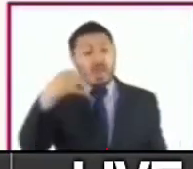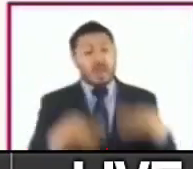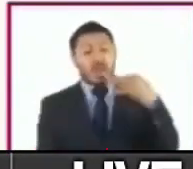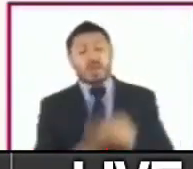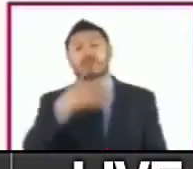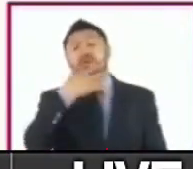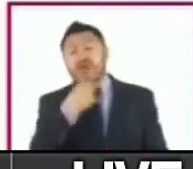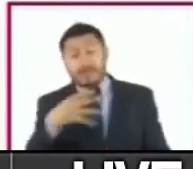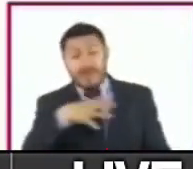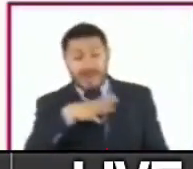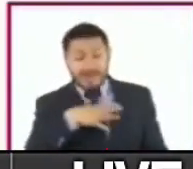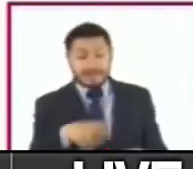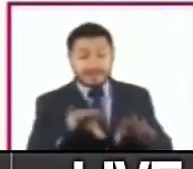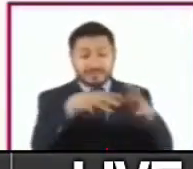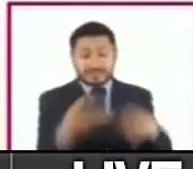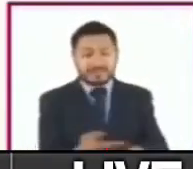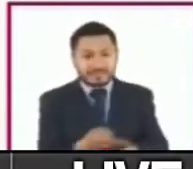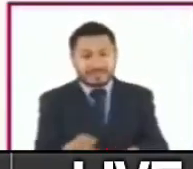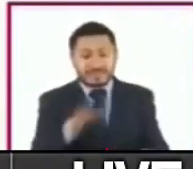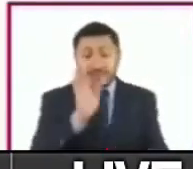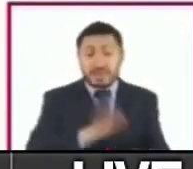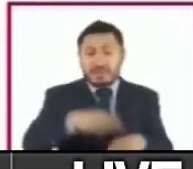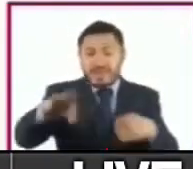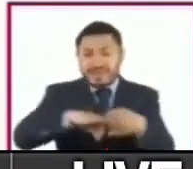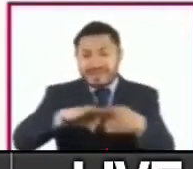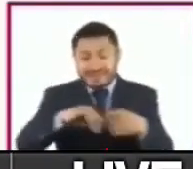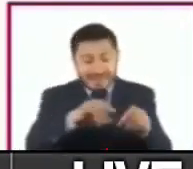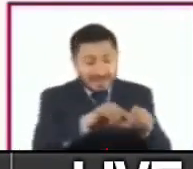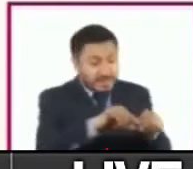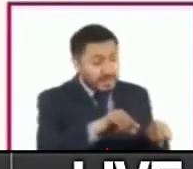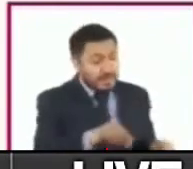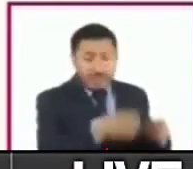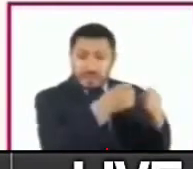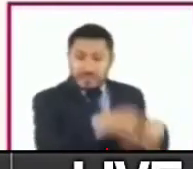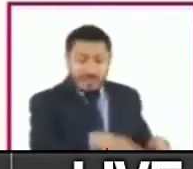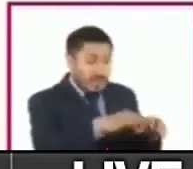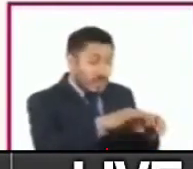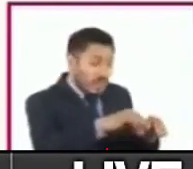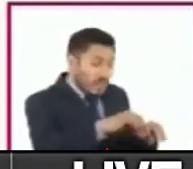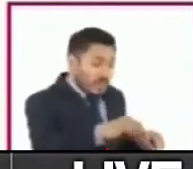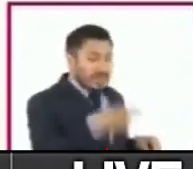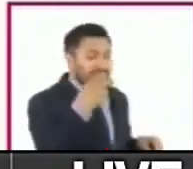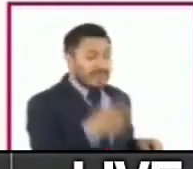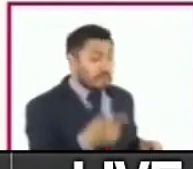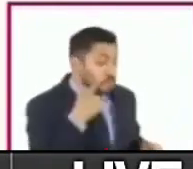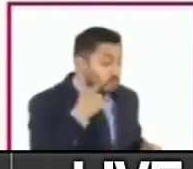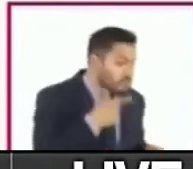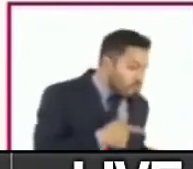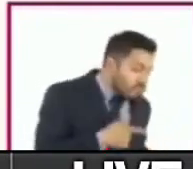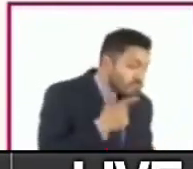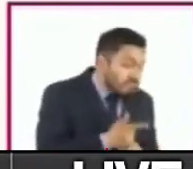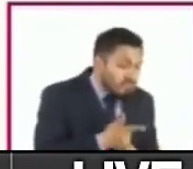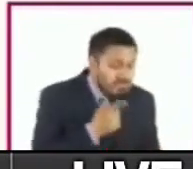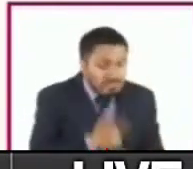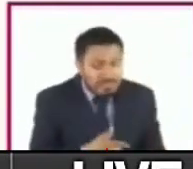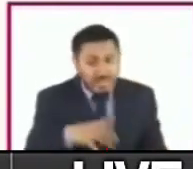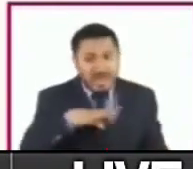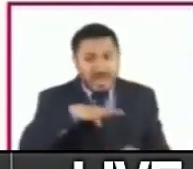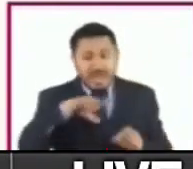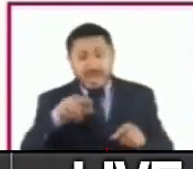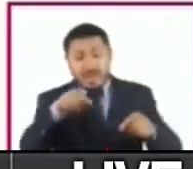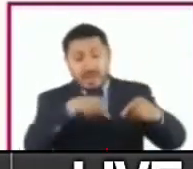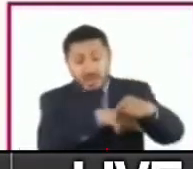pelota blanca y la más cercana del jugador que perdió. Esta distancia que tomó el juez traza una